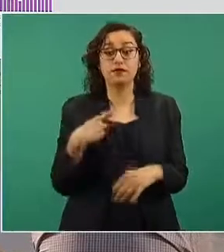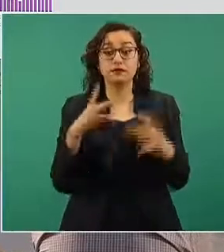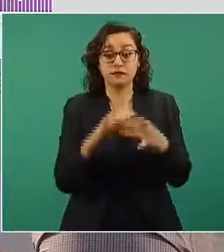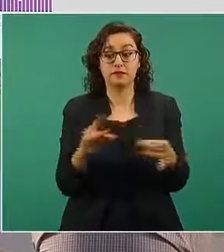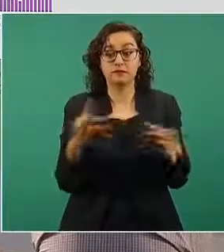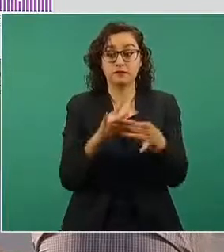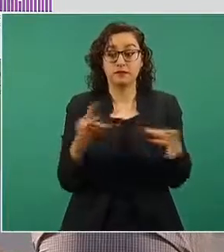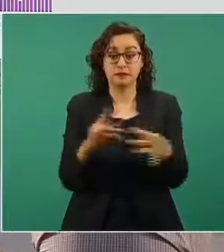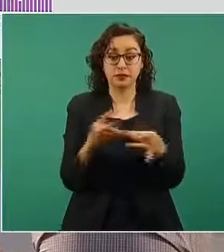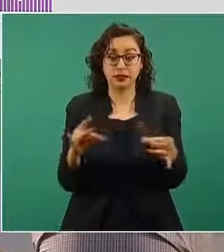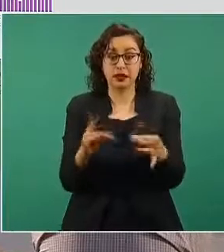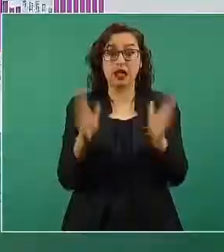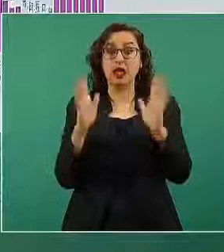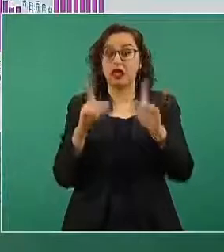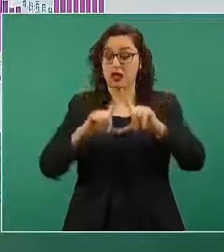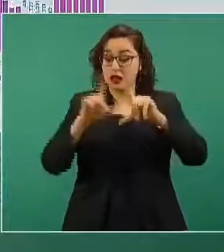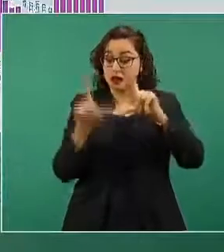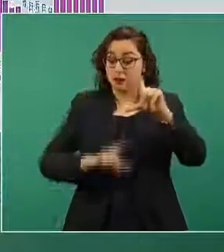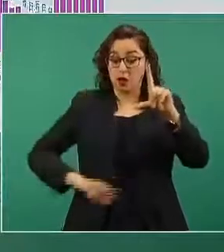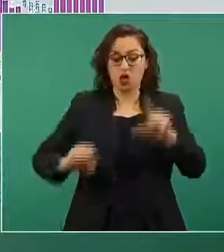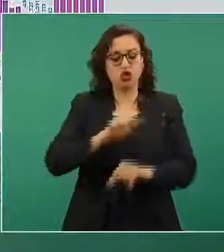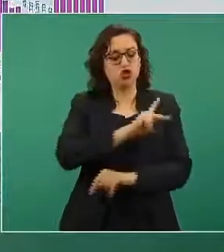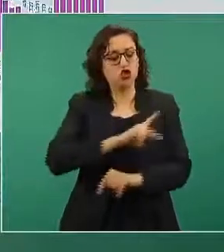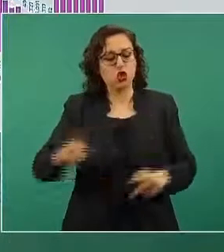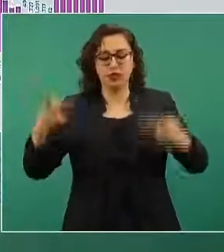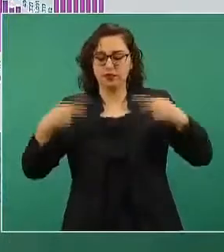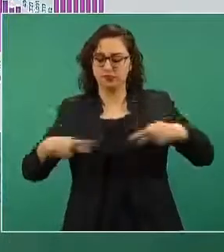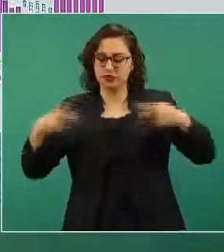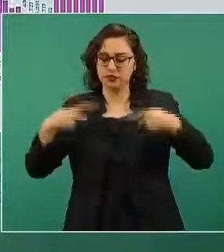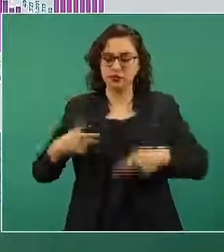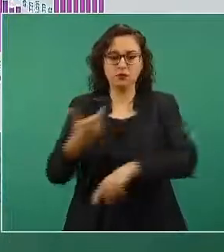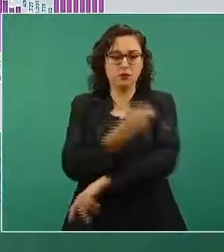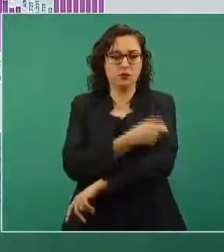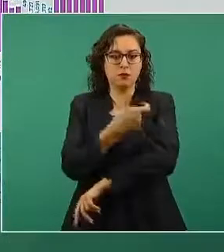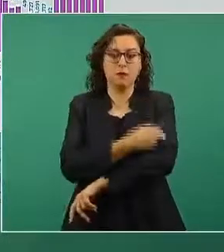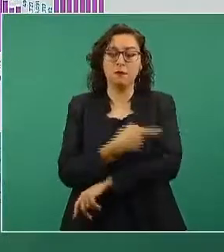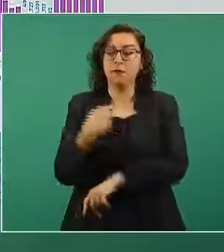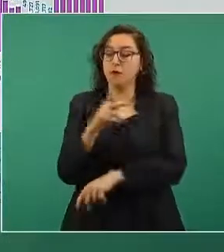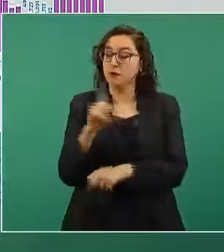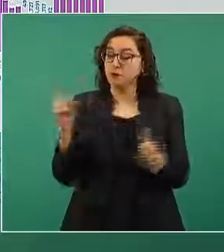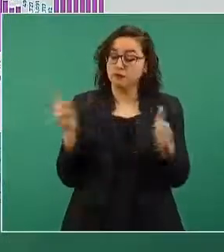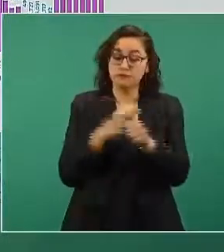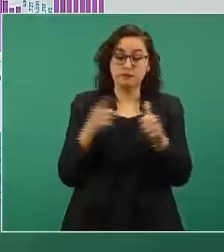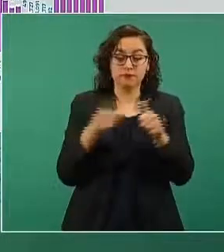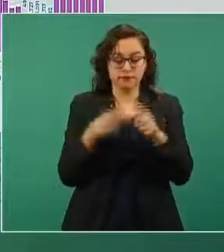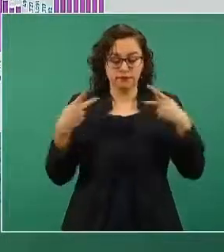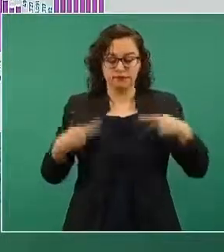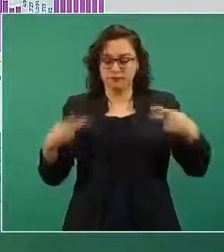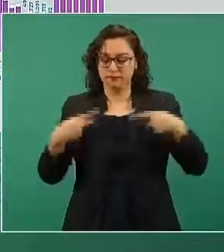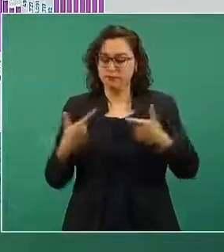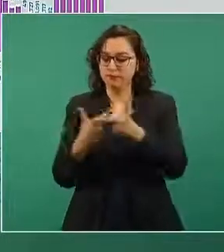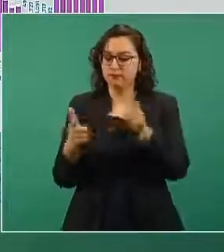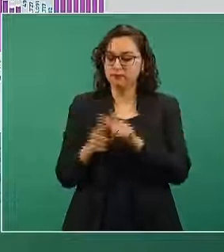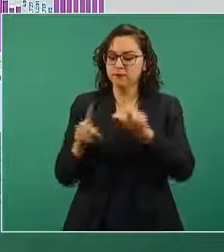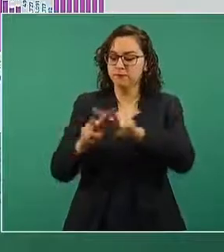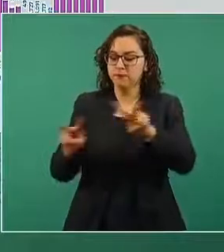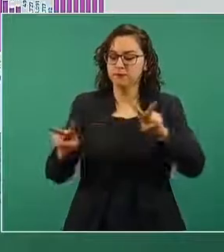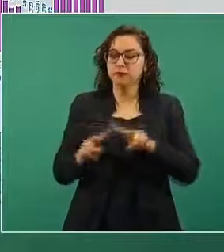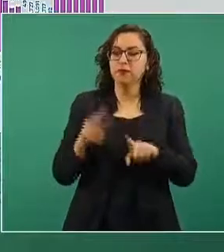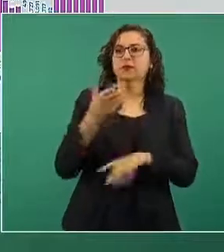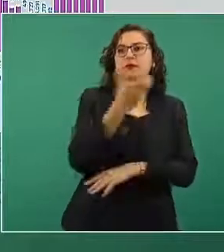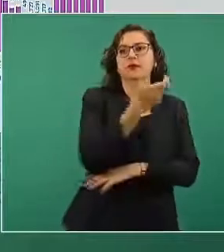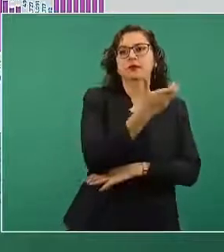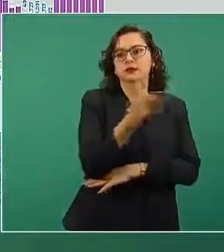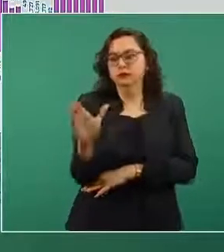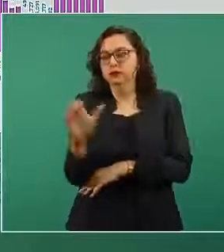combinación de factibilidad y de protección de las personas más vulnerables tanto en las zonas rurales como en las zonas